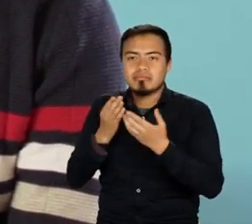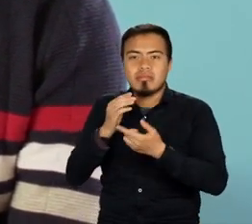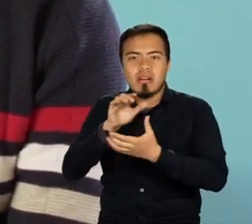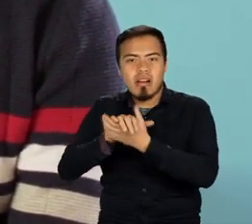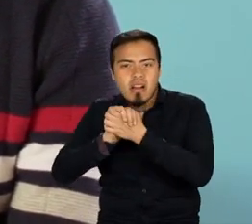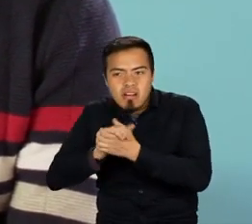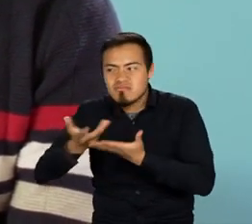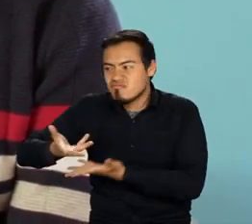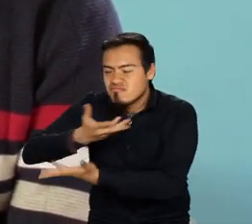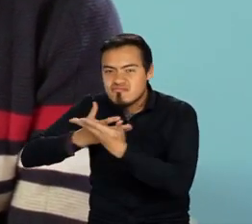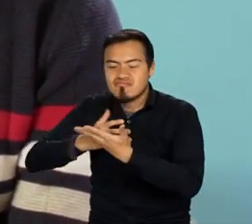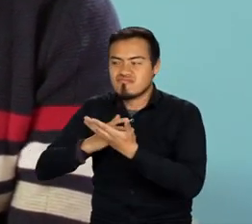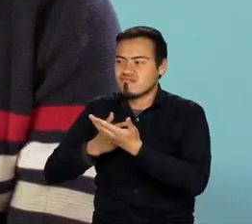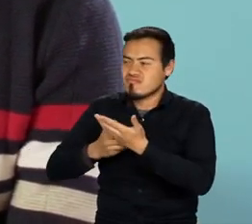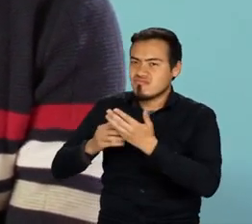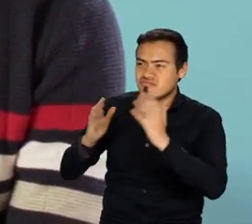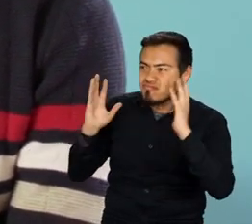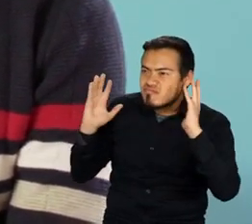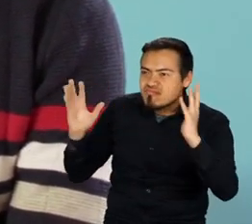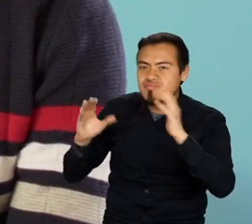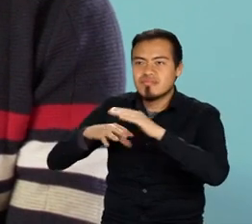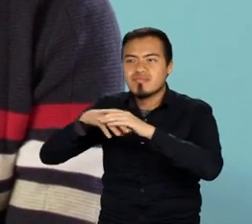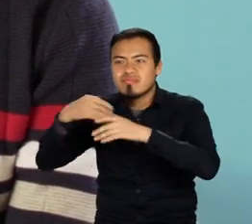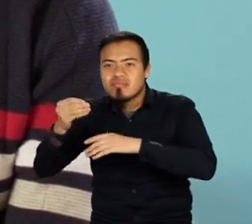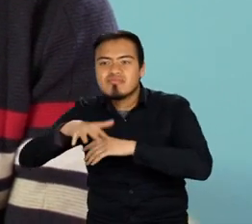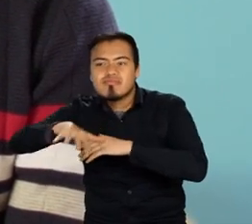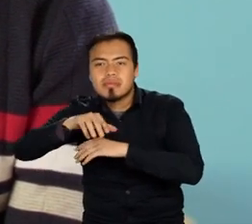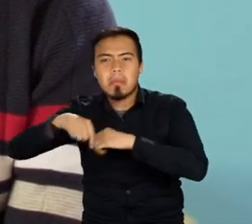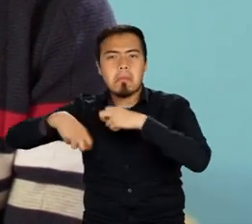gustaba ir al parque,